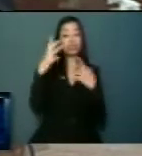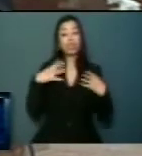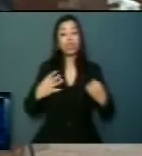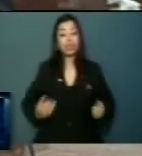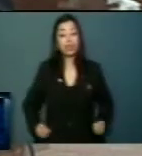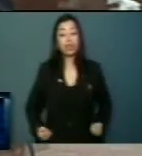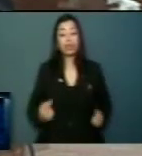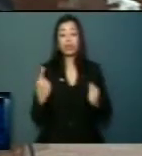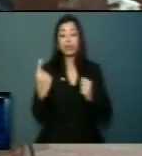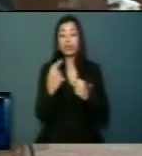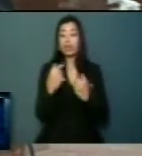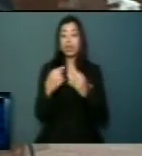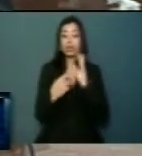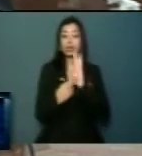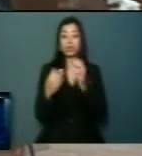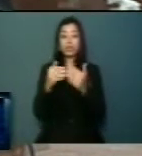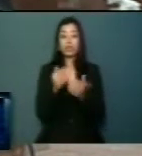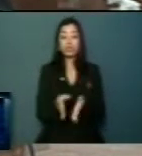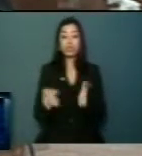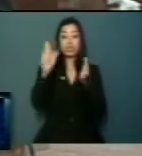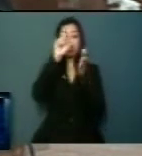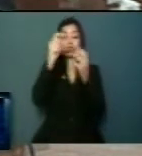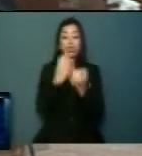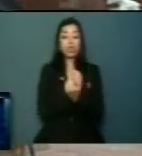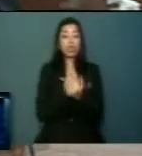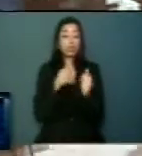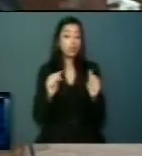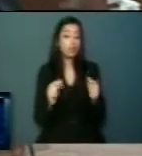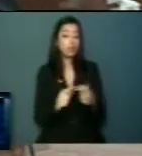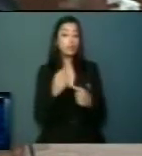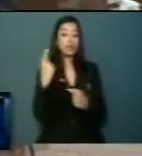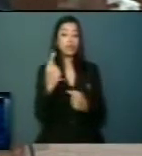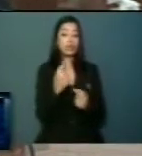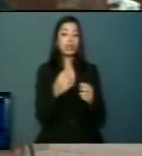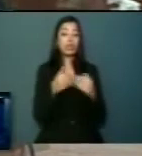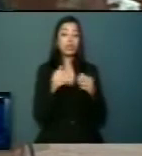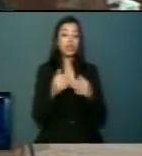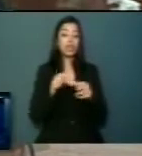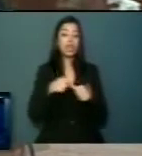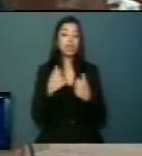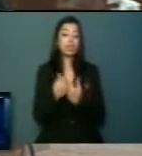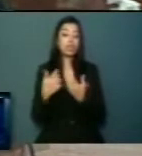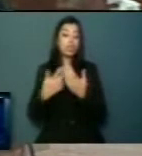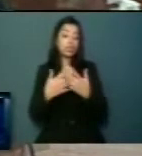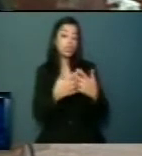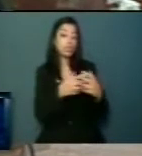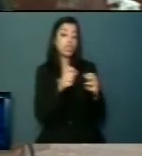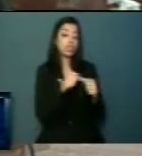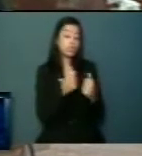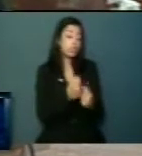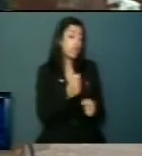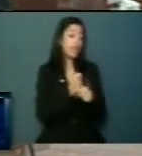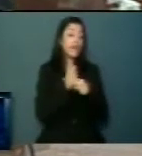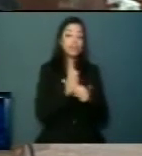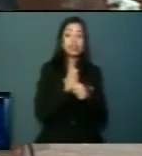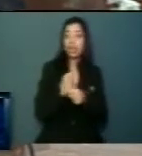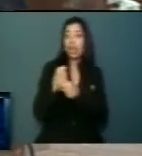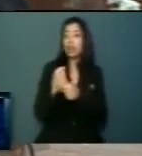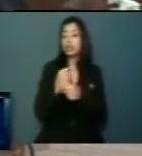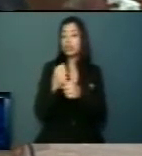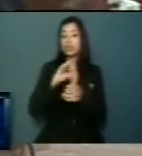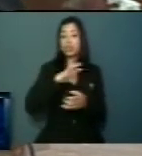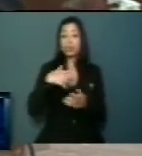de instituciones autónomas, señores miembros de gremiales empresariales y sindicales,